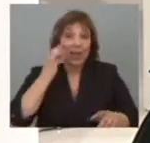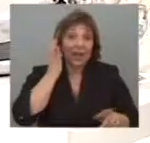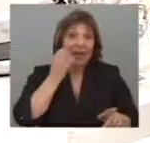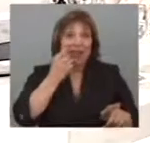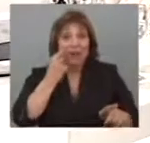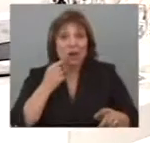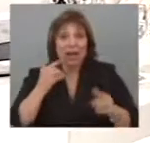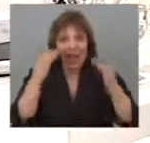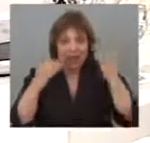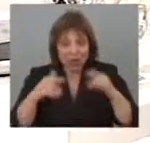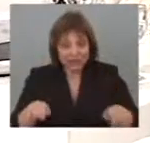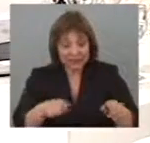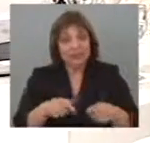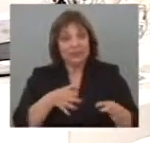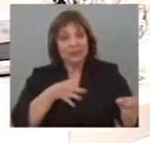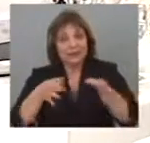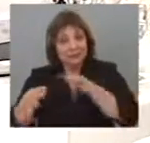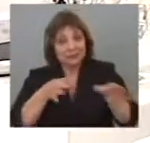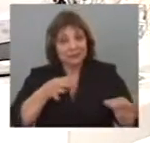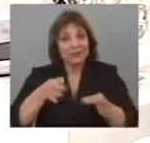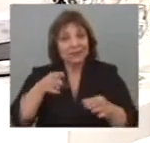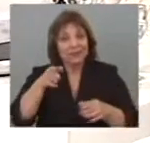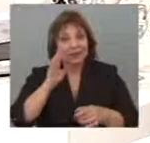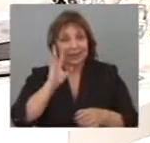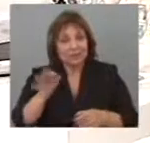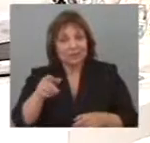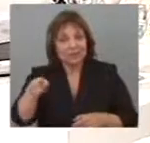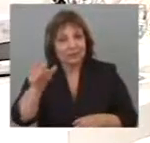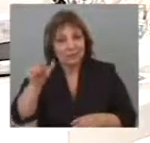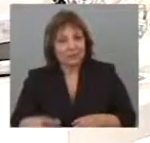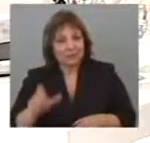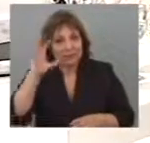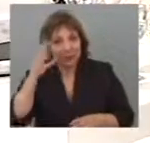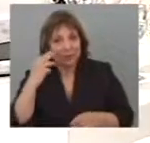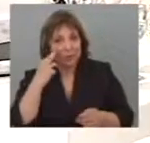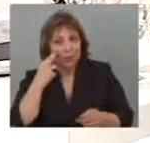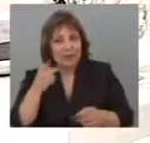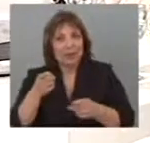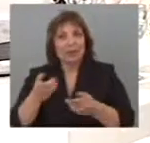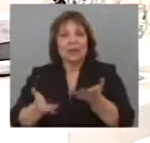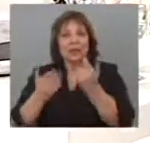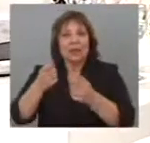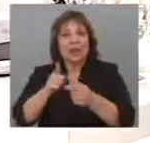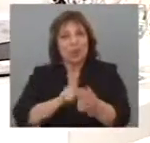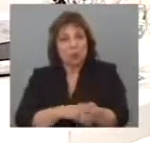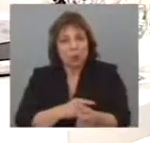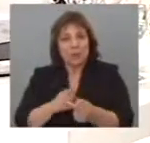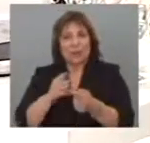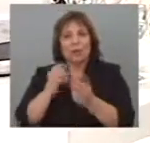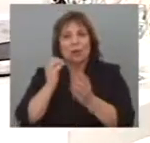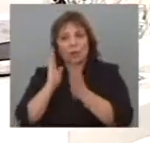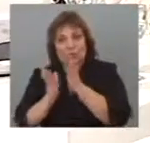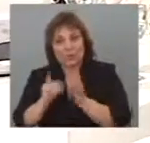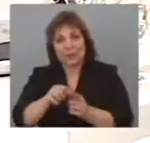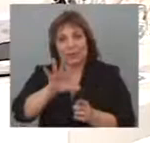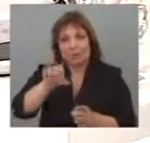adolescentes y que les permiten de alguna manera identificar el problema y poder desconstruir esas prácticas, estas costumbres, esas